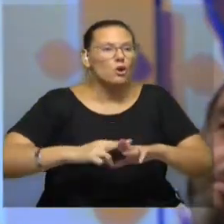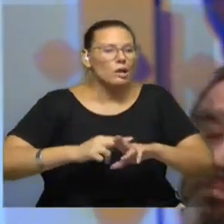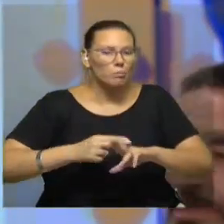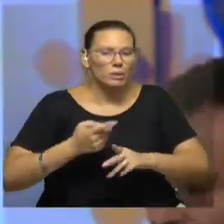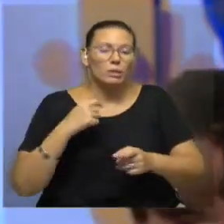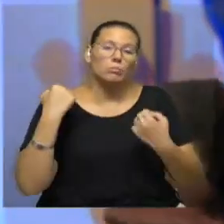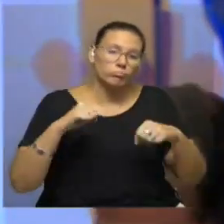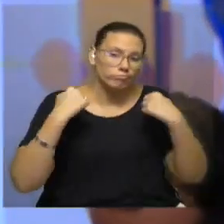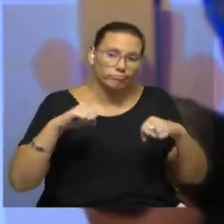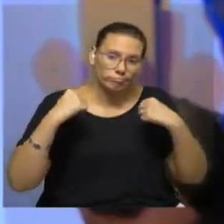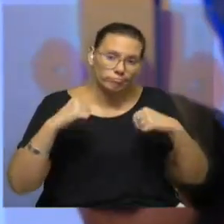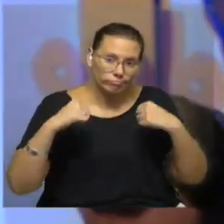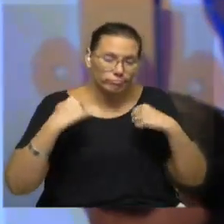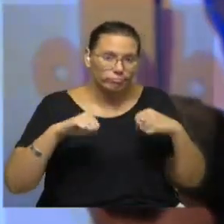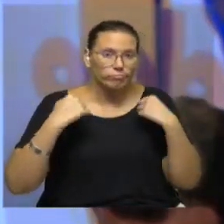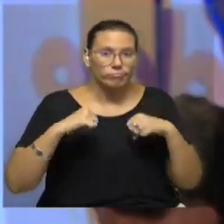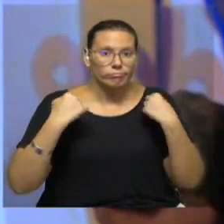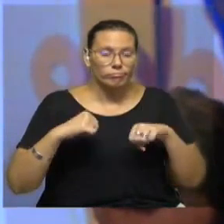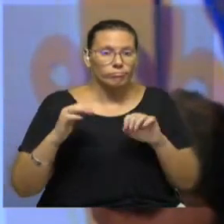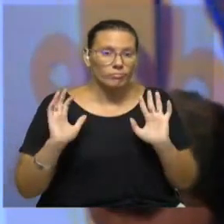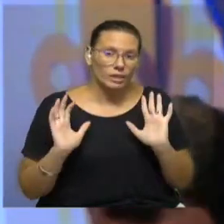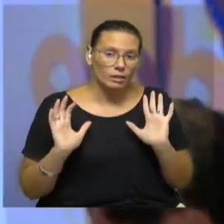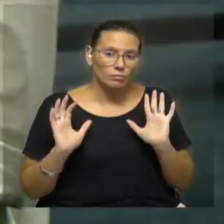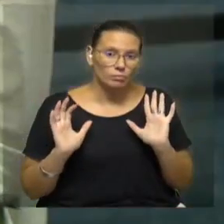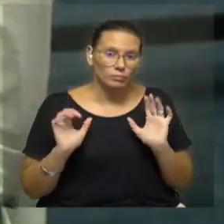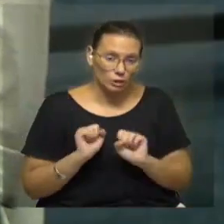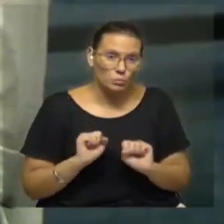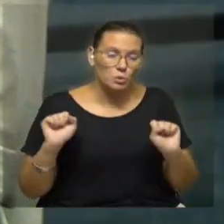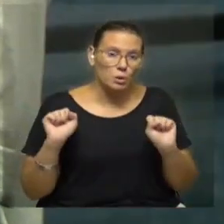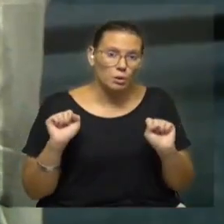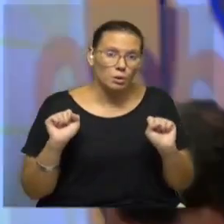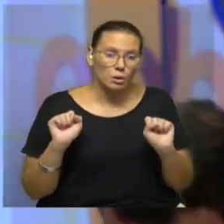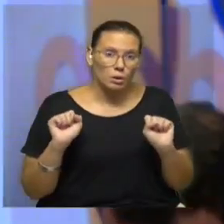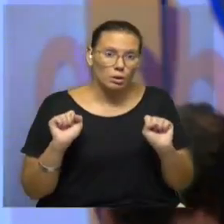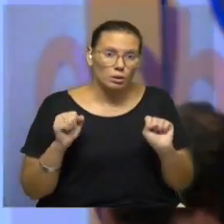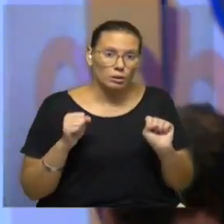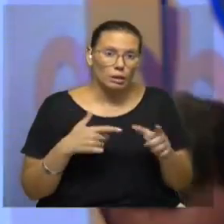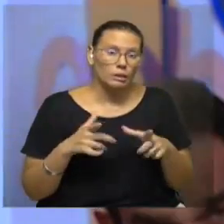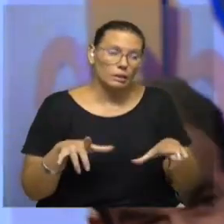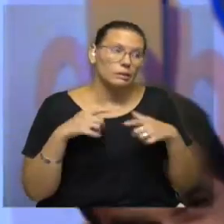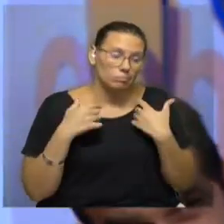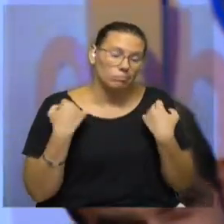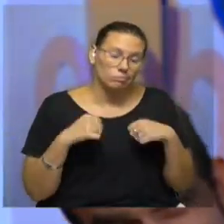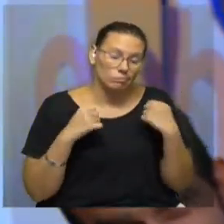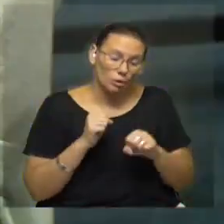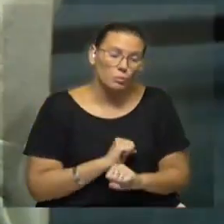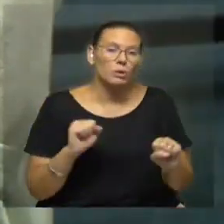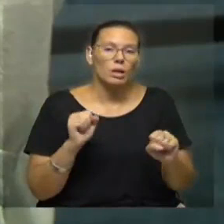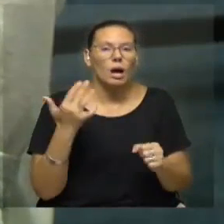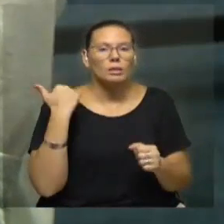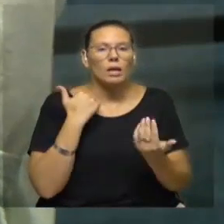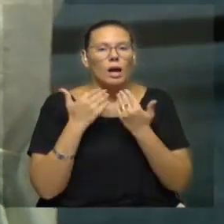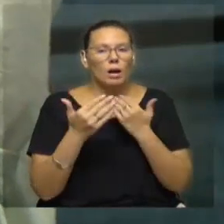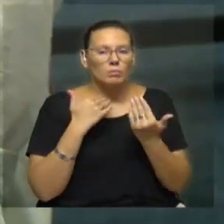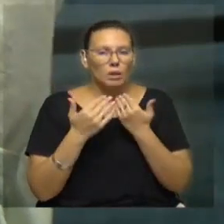fue un entrenamiento. Y está. Y está, se llegó. Tanta cara hemos metido que me salió. Vamos. Leo, cuando hablaste hoy, en un